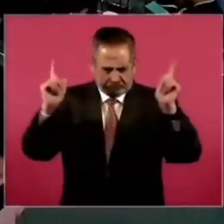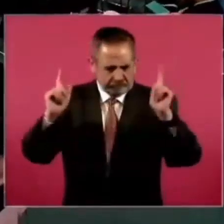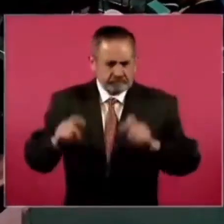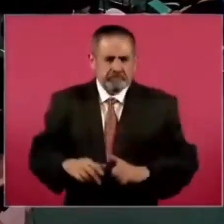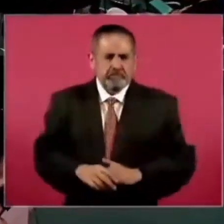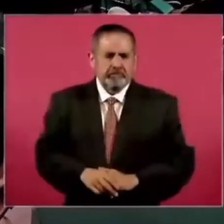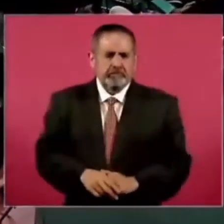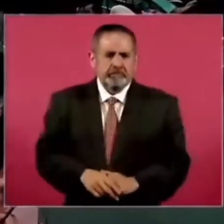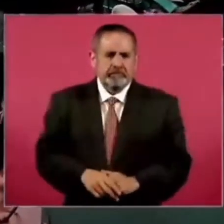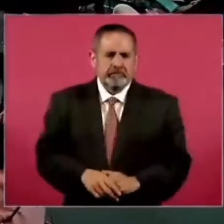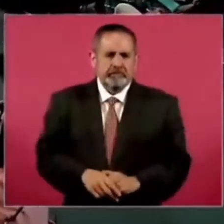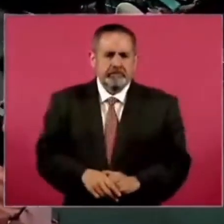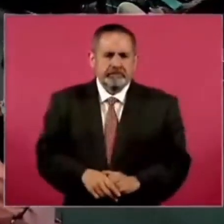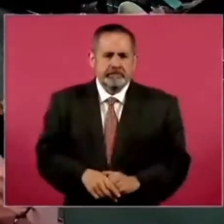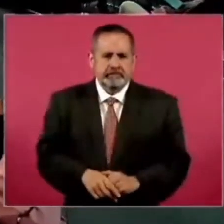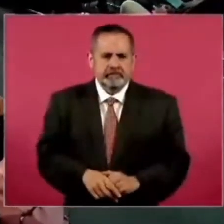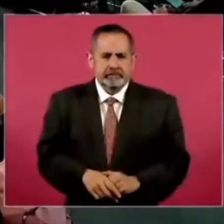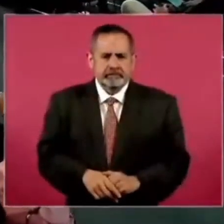Entonces,